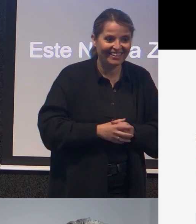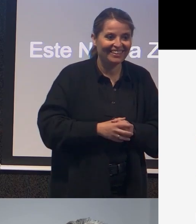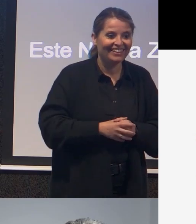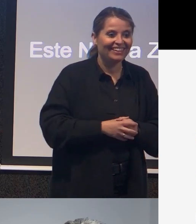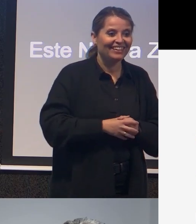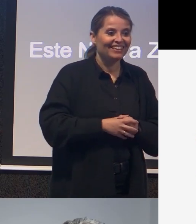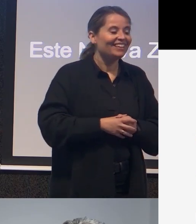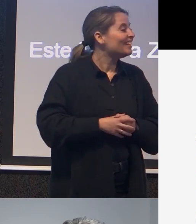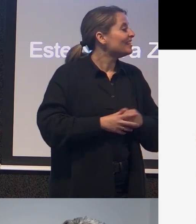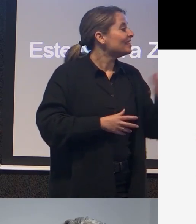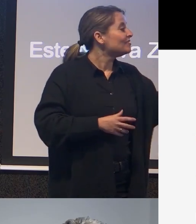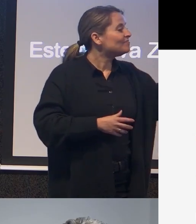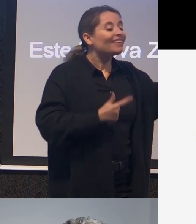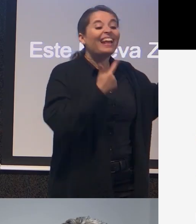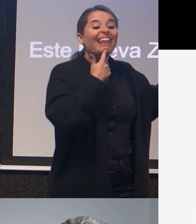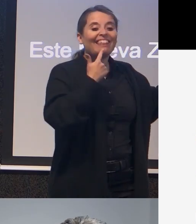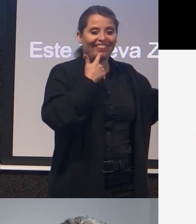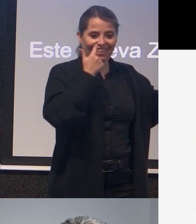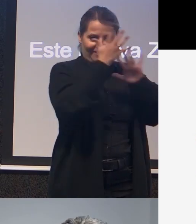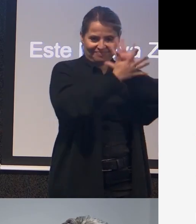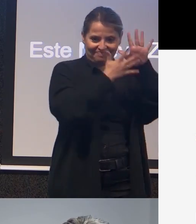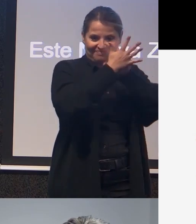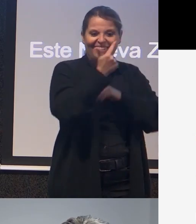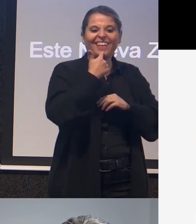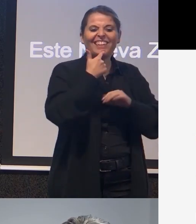Y lo que está diciendo es,